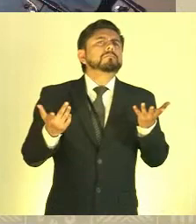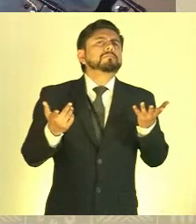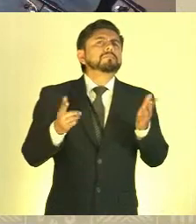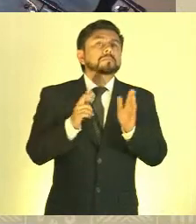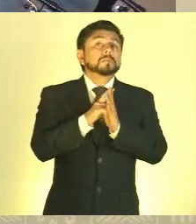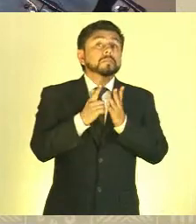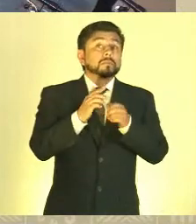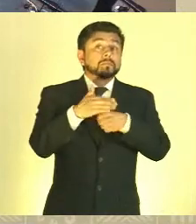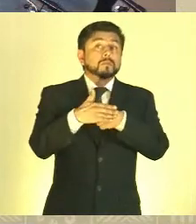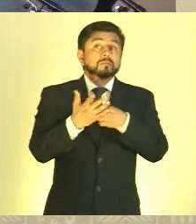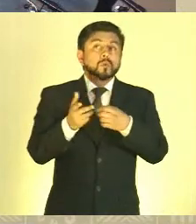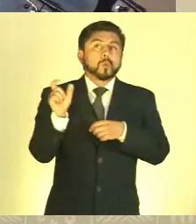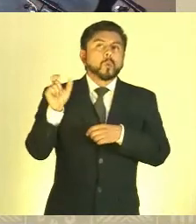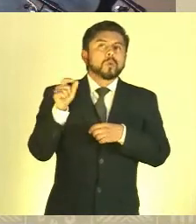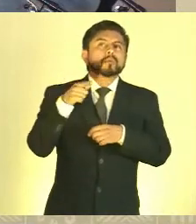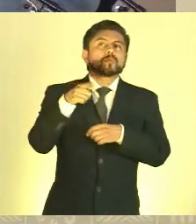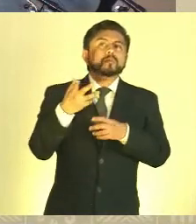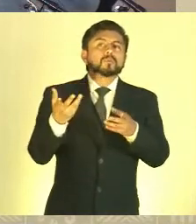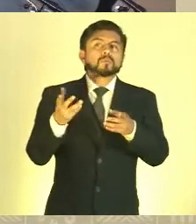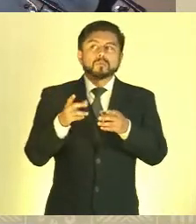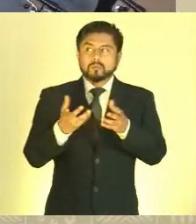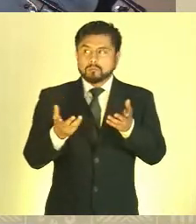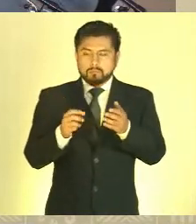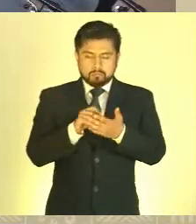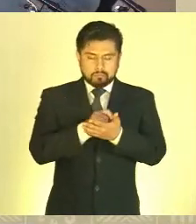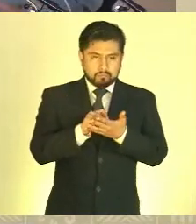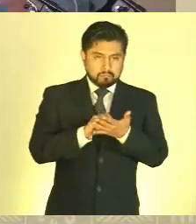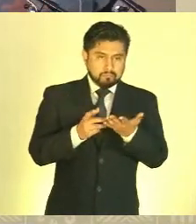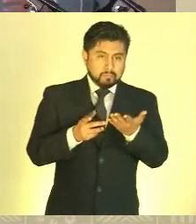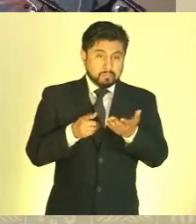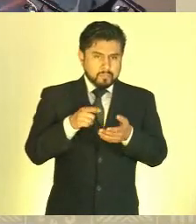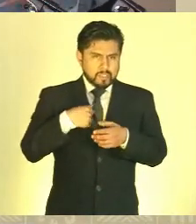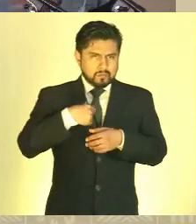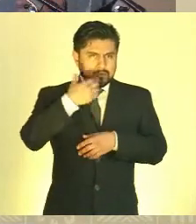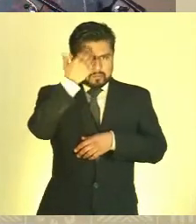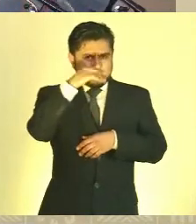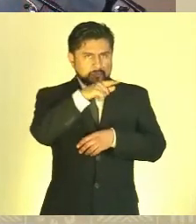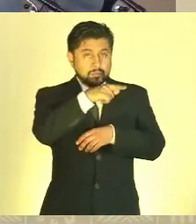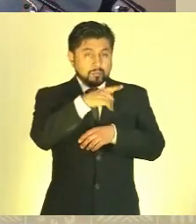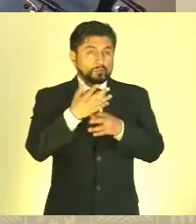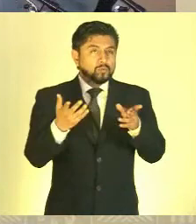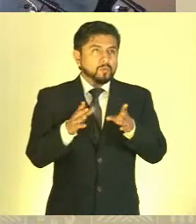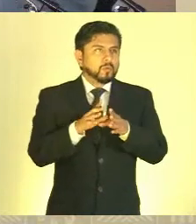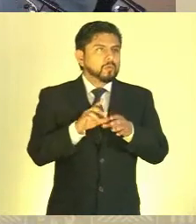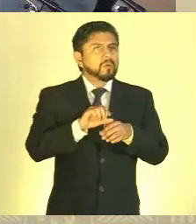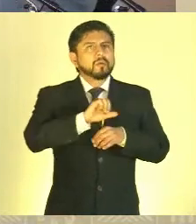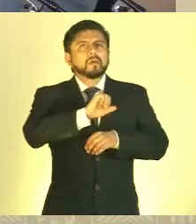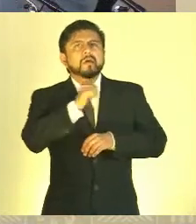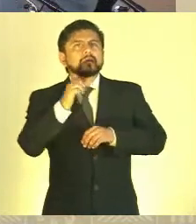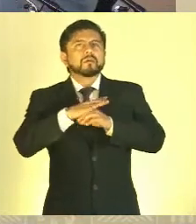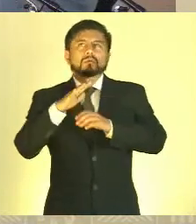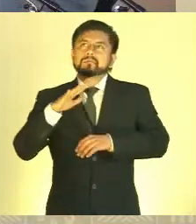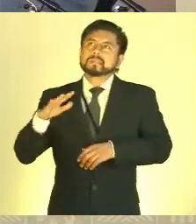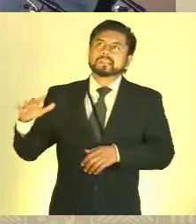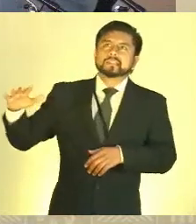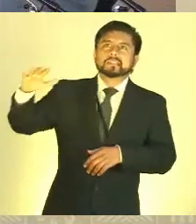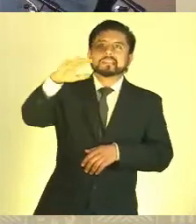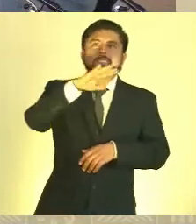sabemos y estamos terminando de traducir, te fuiste a otro universo, te fuiste a la historia de un